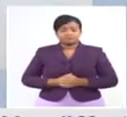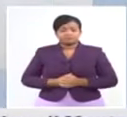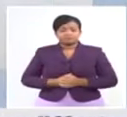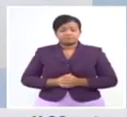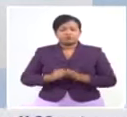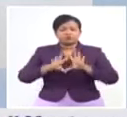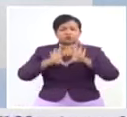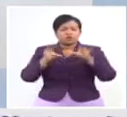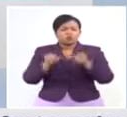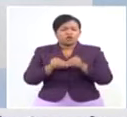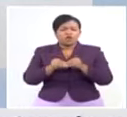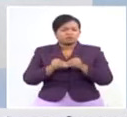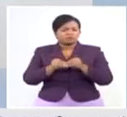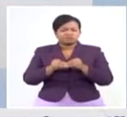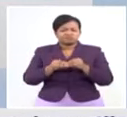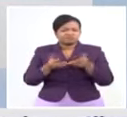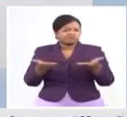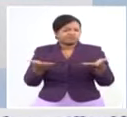de